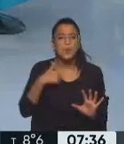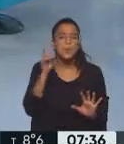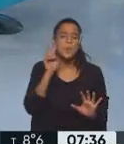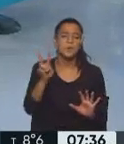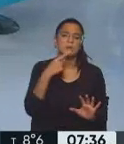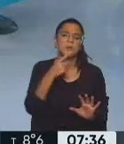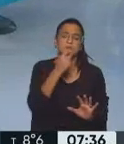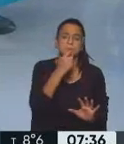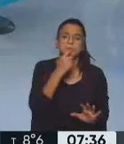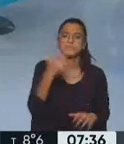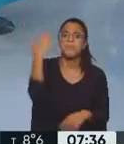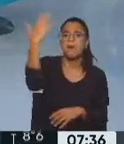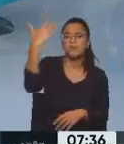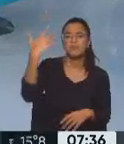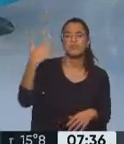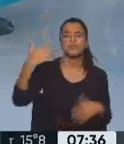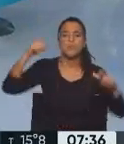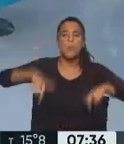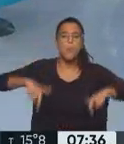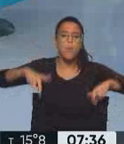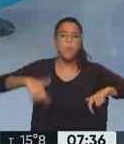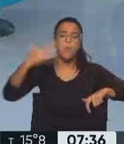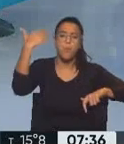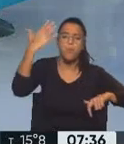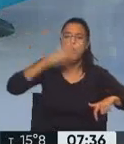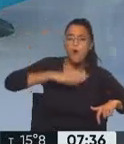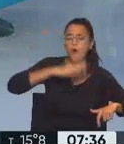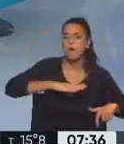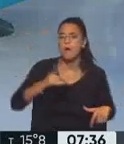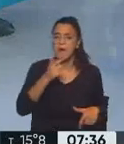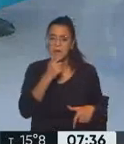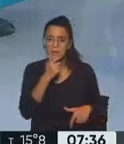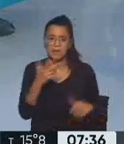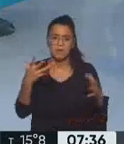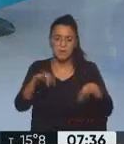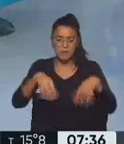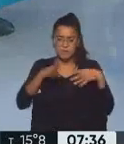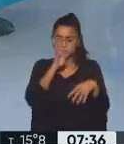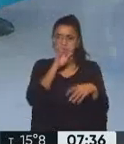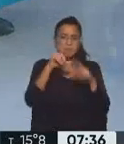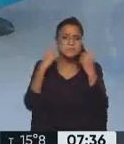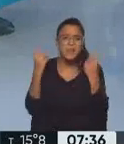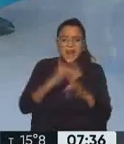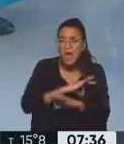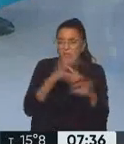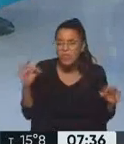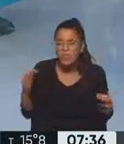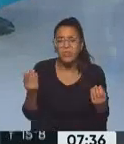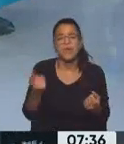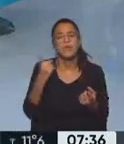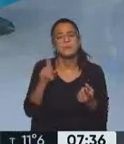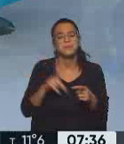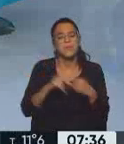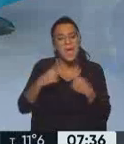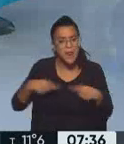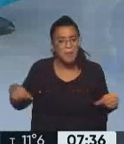del partido por ejemplo de boca o de racing en la jornada de ayer tribunas colmadas ni un barbijo cuando es una herramienta